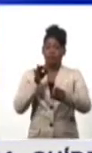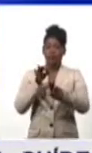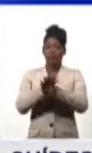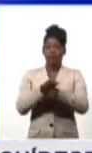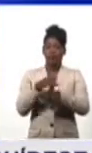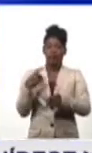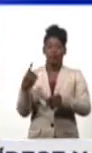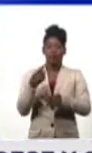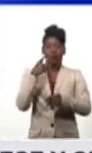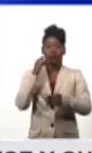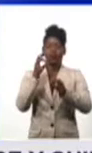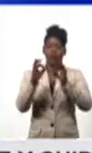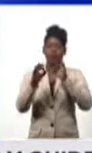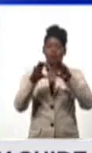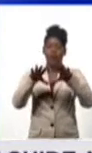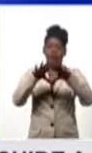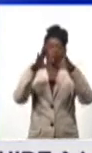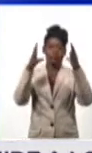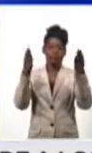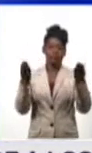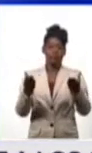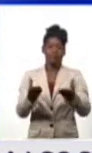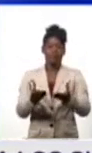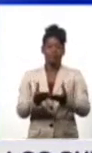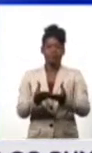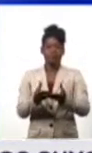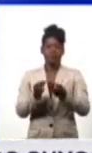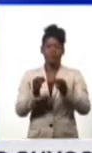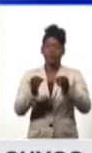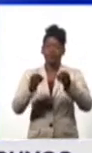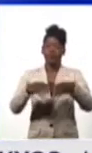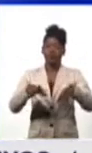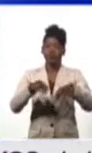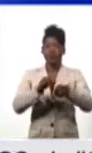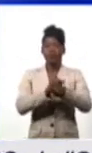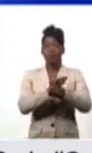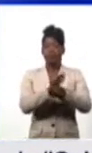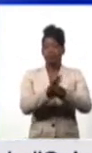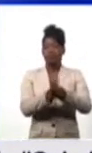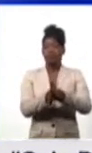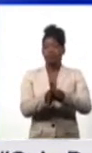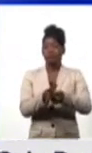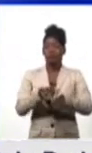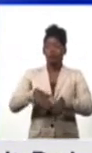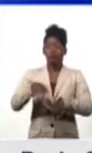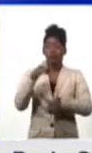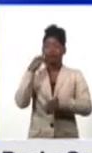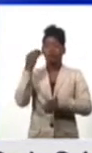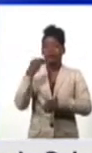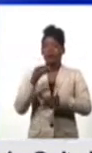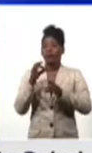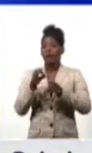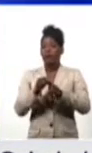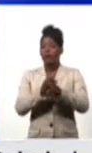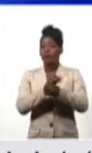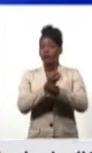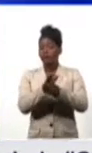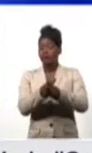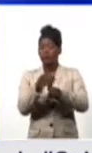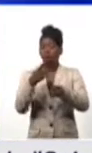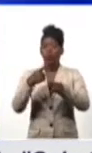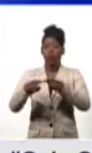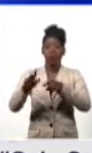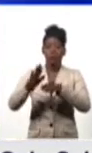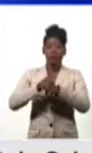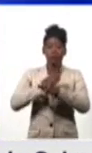el planeta ante el azote de una nueva pandemia. Sabemos que existen referencias de otras pandemias, de su impacto, pero